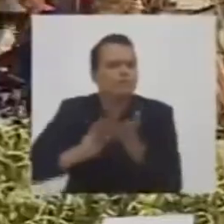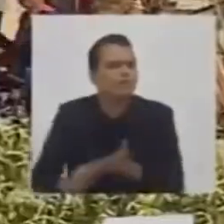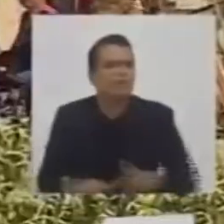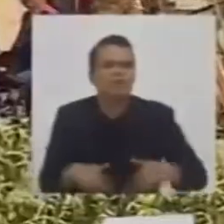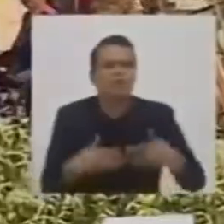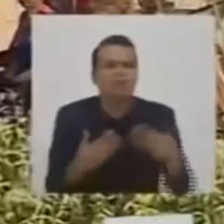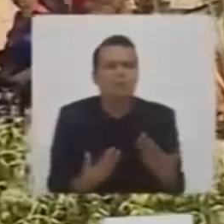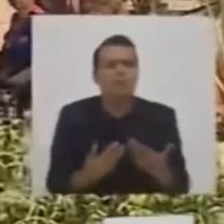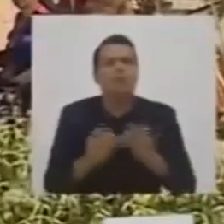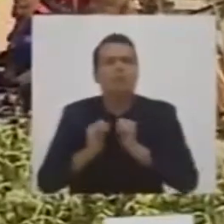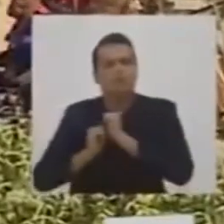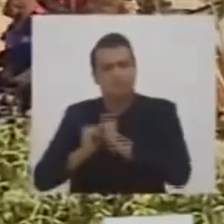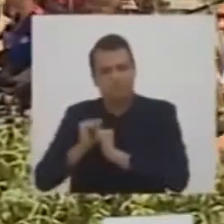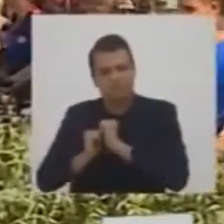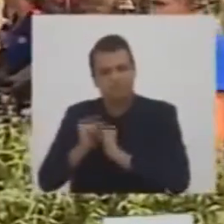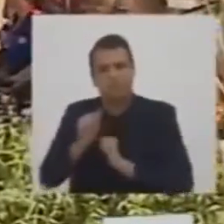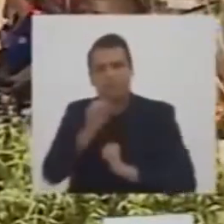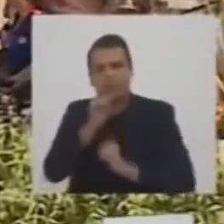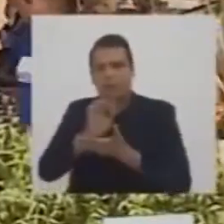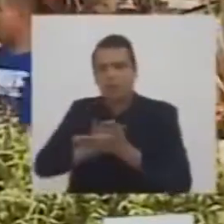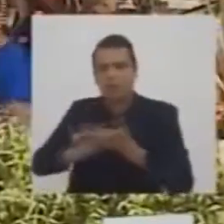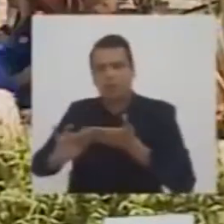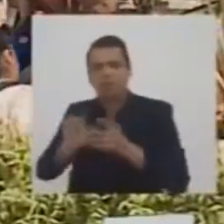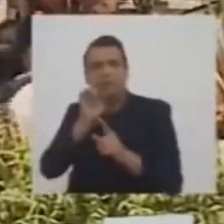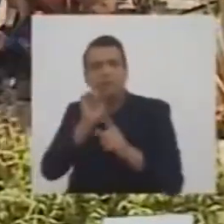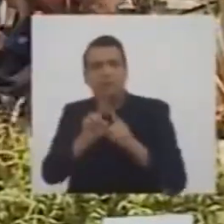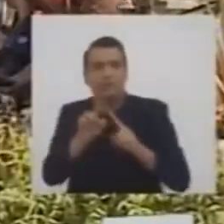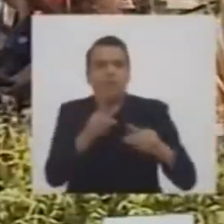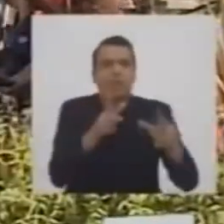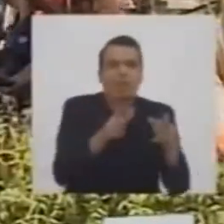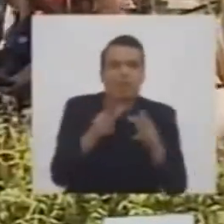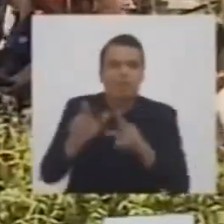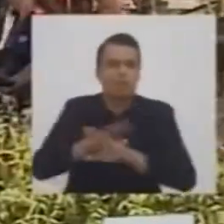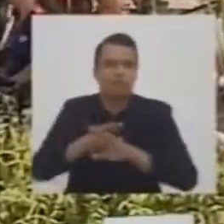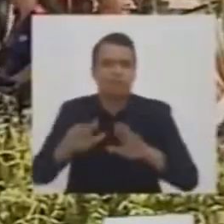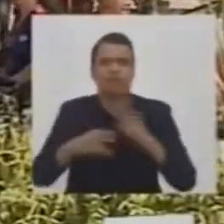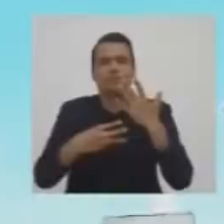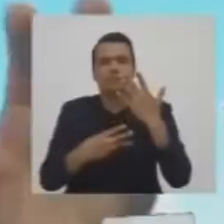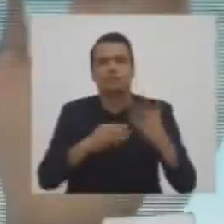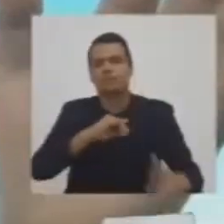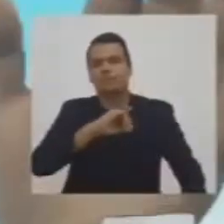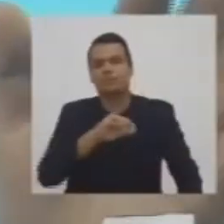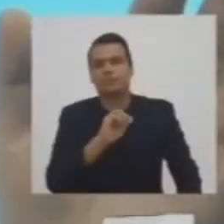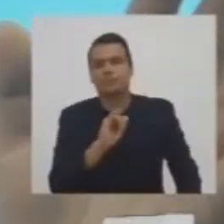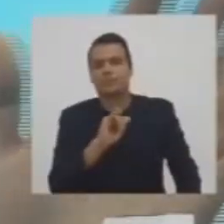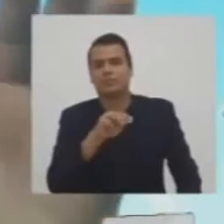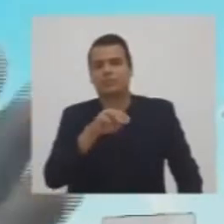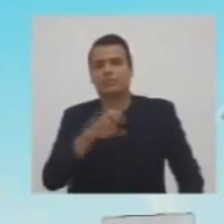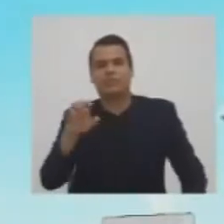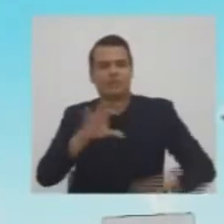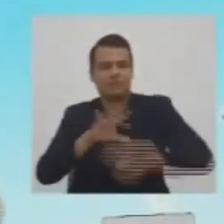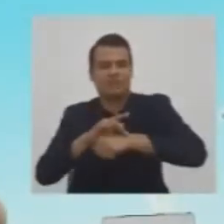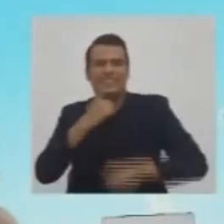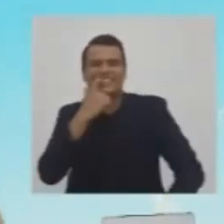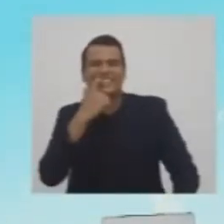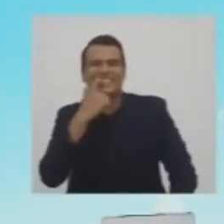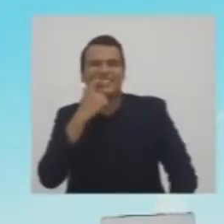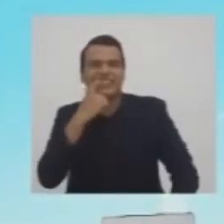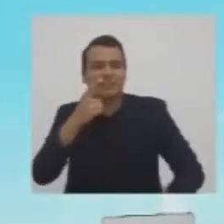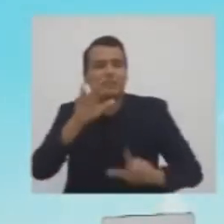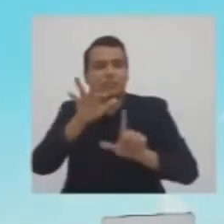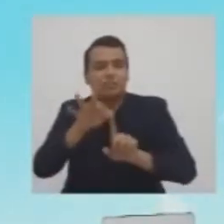infraestructura como una planta de tratamiento de aguas residuales para evitar el racionamiento. Jaime Andrés Penilla,